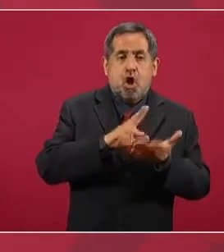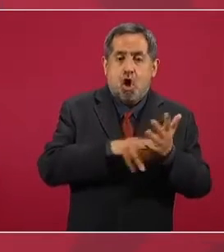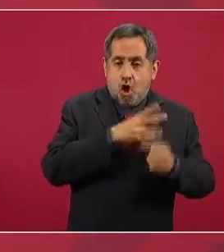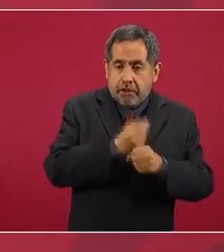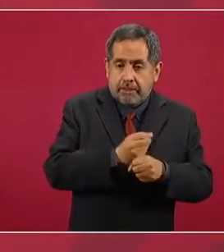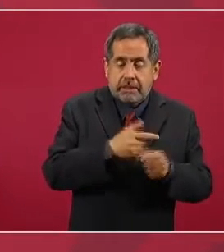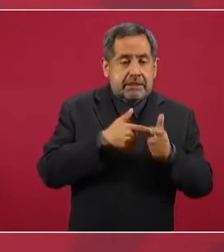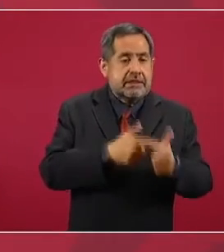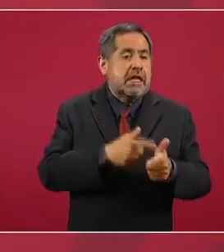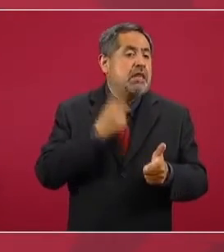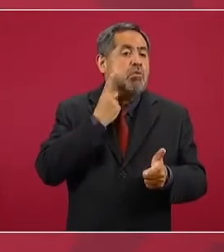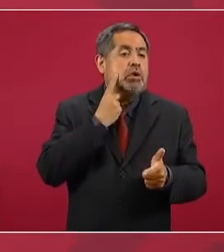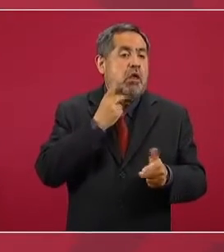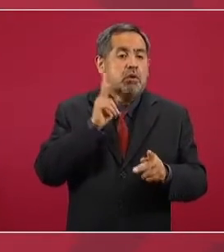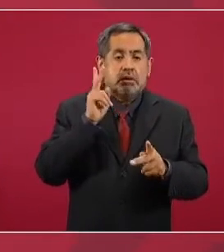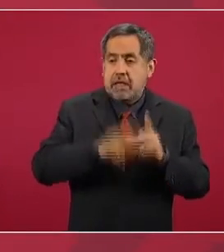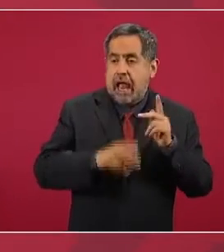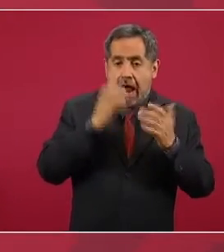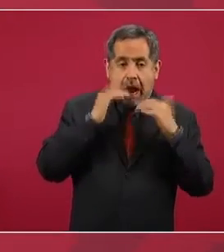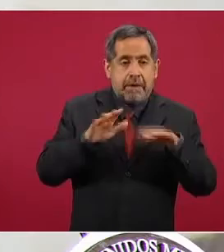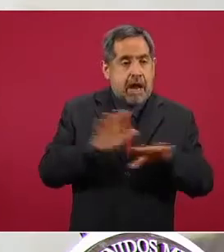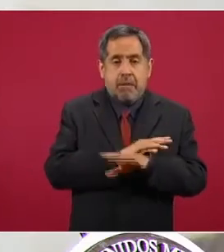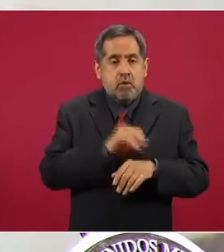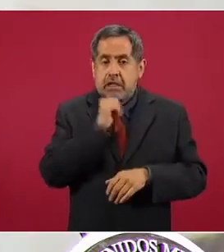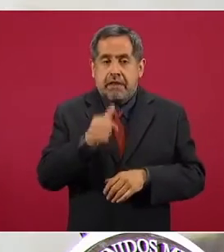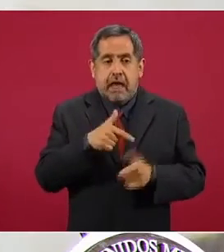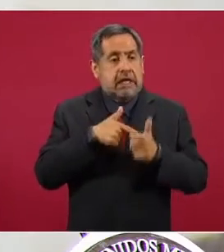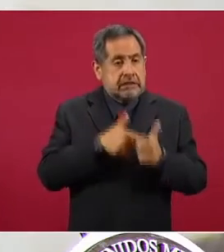de diputados.